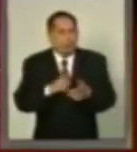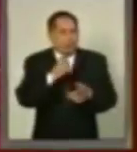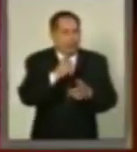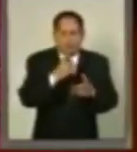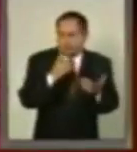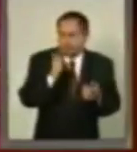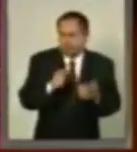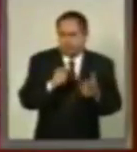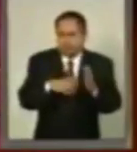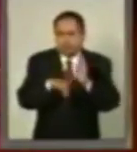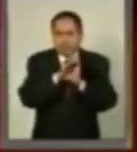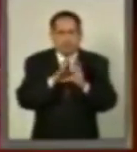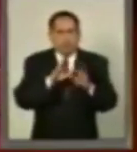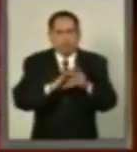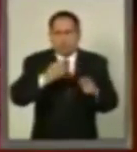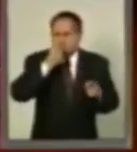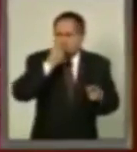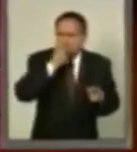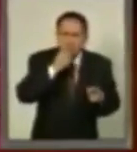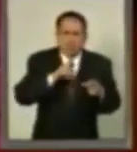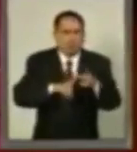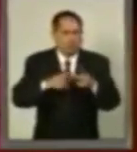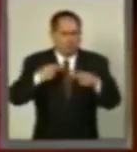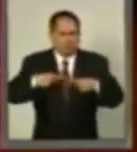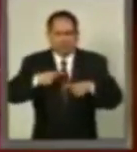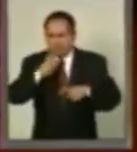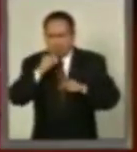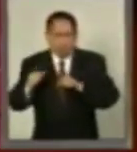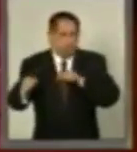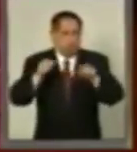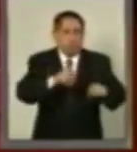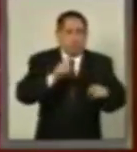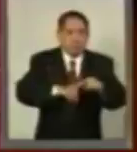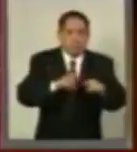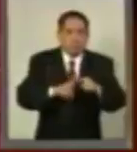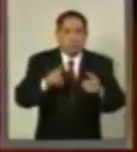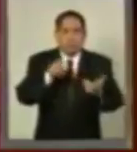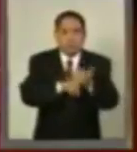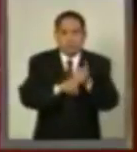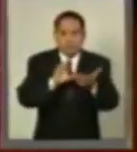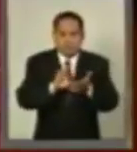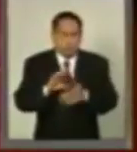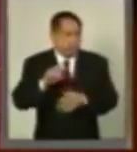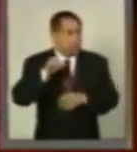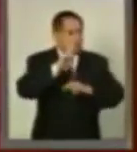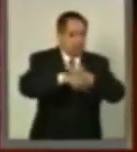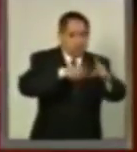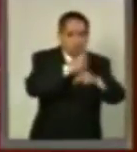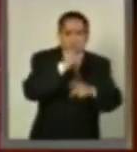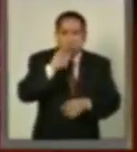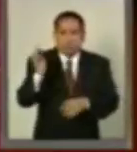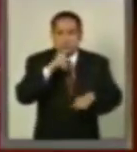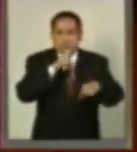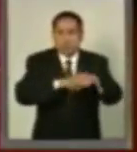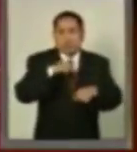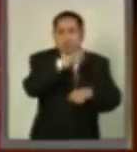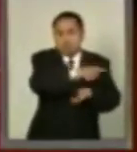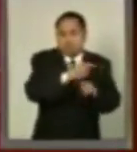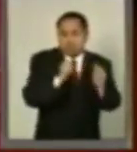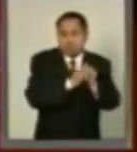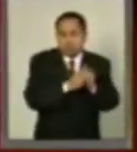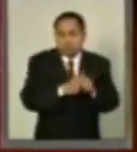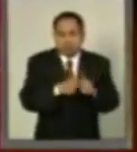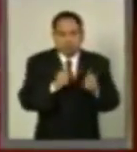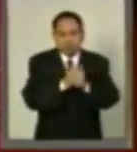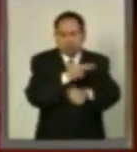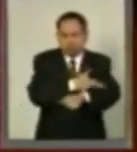habitación, una alimentación que lo resuelvan los estados a donde van a servir los policías federales arriesgando su